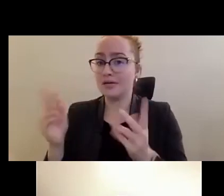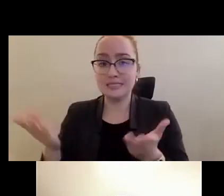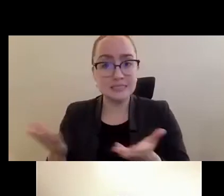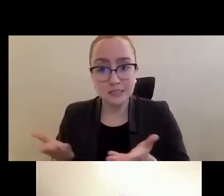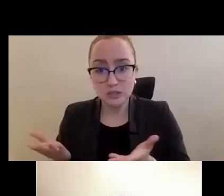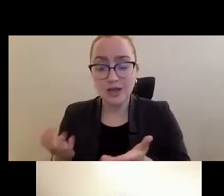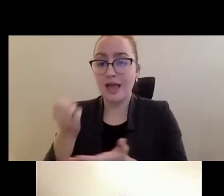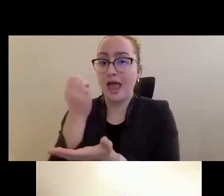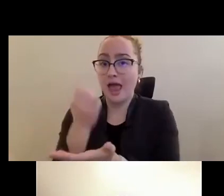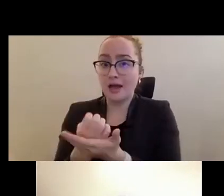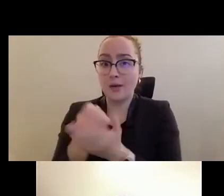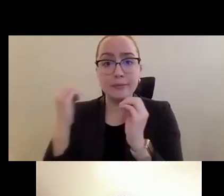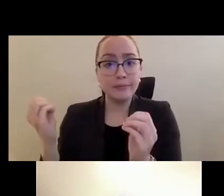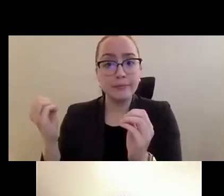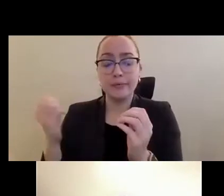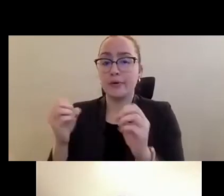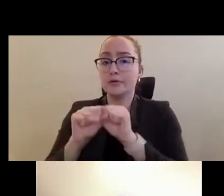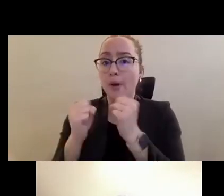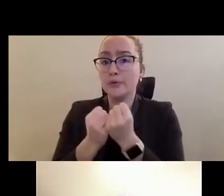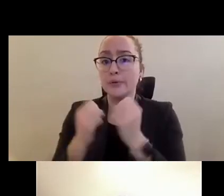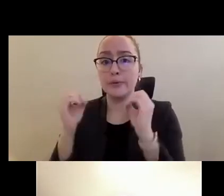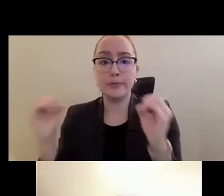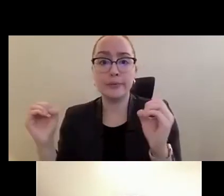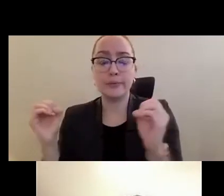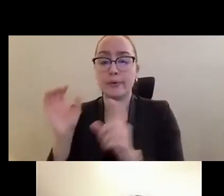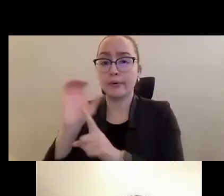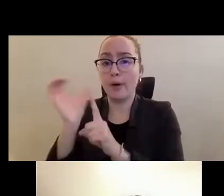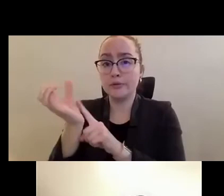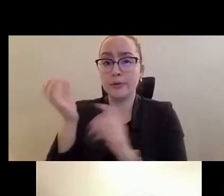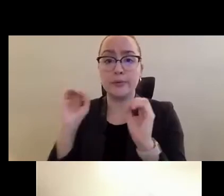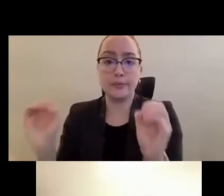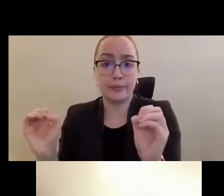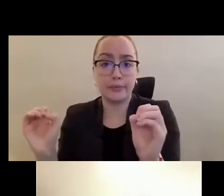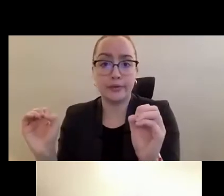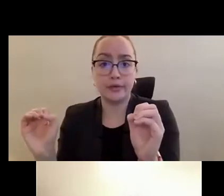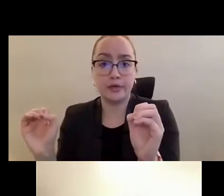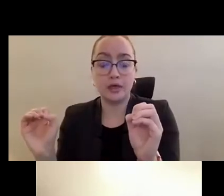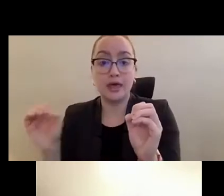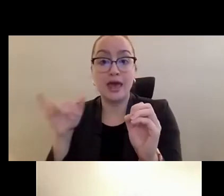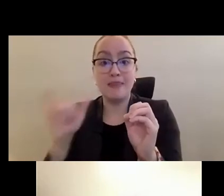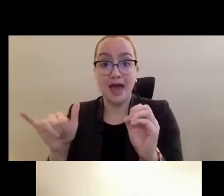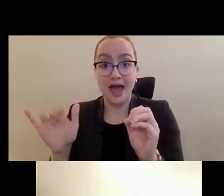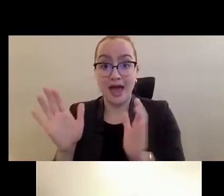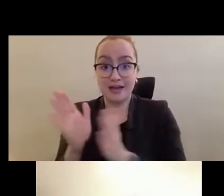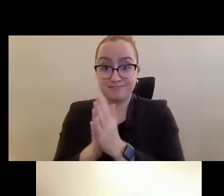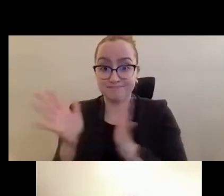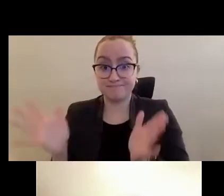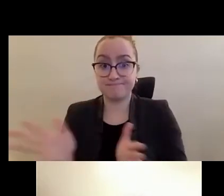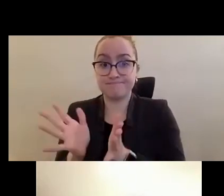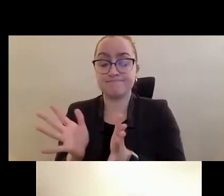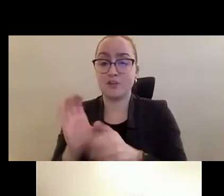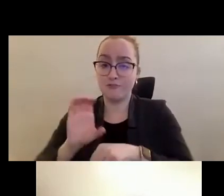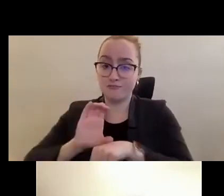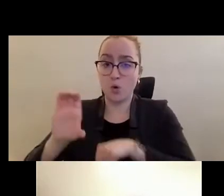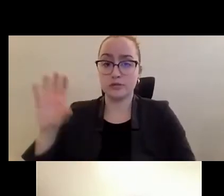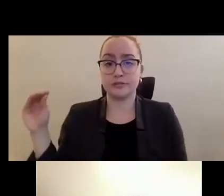Estados Unidos versus lo que realmente está pasando, lo cual es que mi país fue destruida por muchas